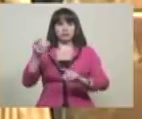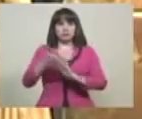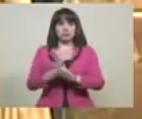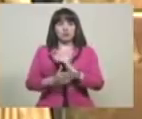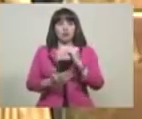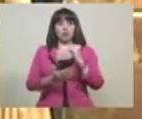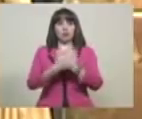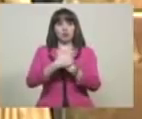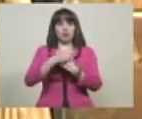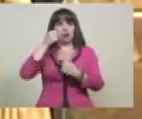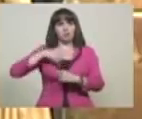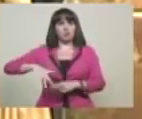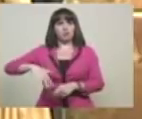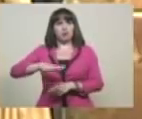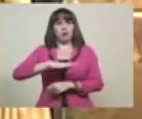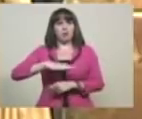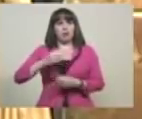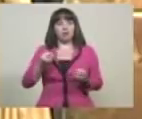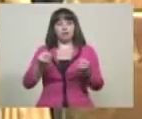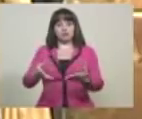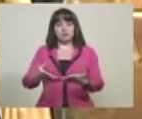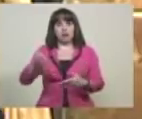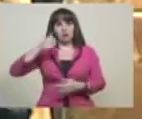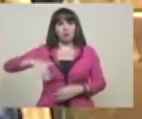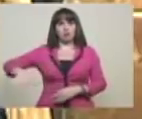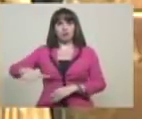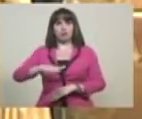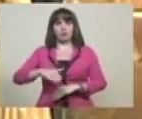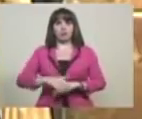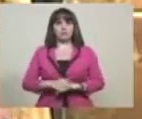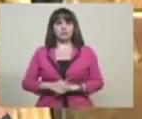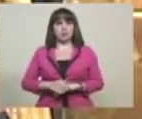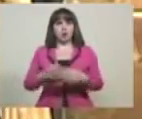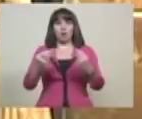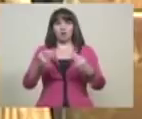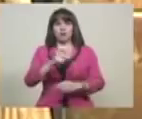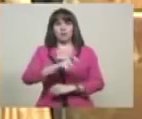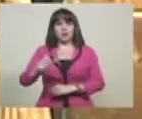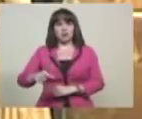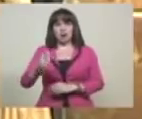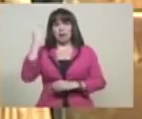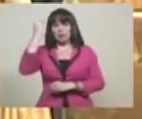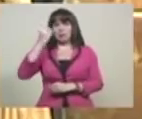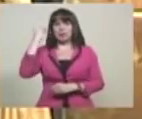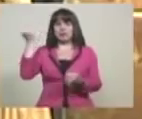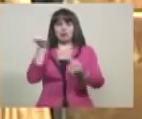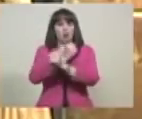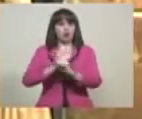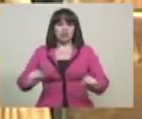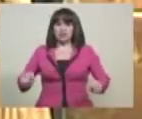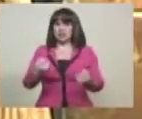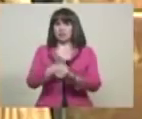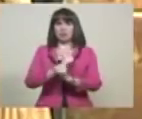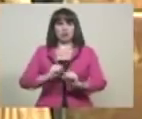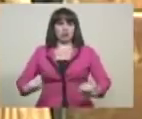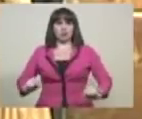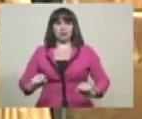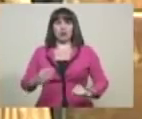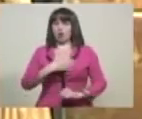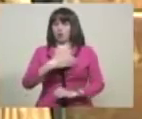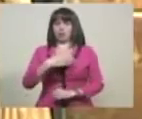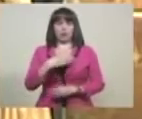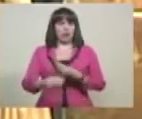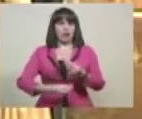pueblo, se los debe llevar al hogar, a la gente. Mucha gente pensó, esto es imposible. Mucha gente pensó, esto no es